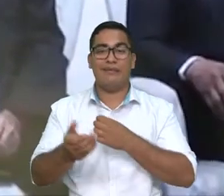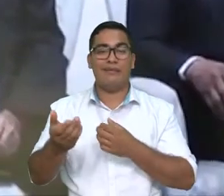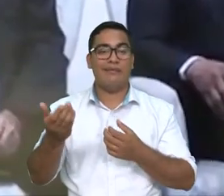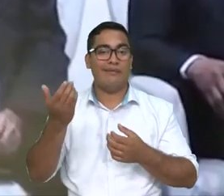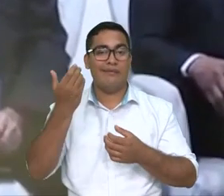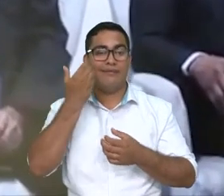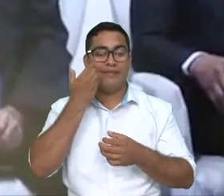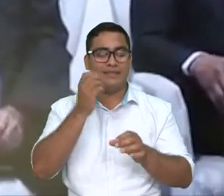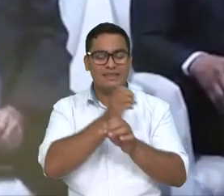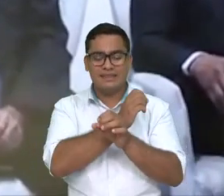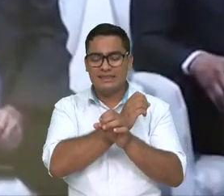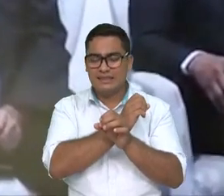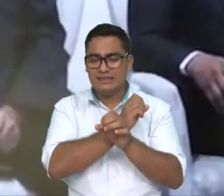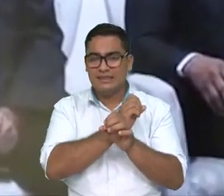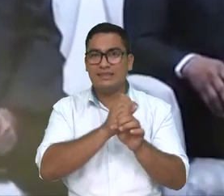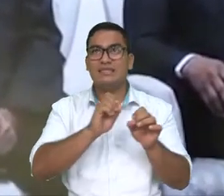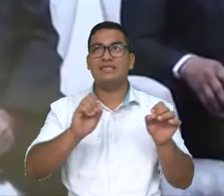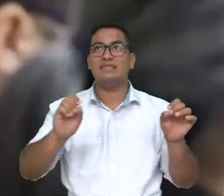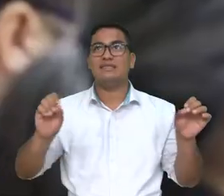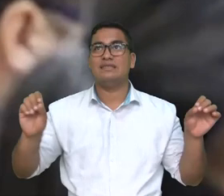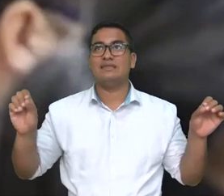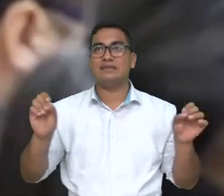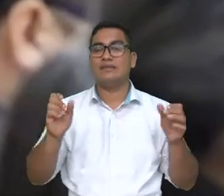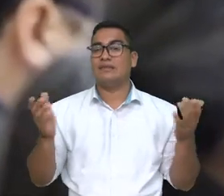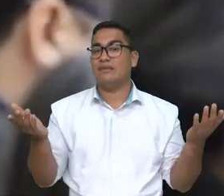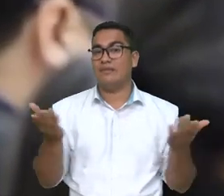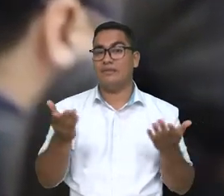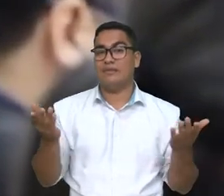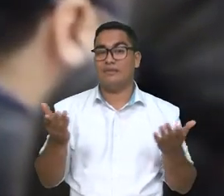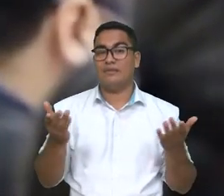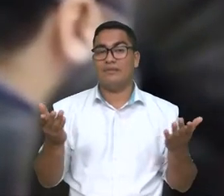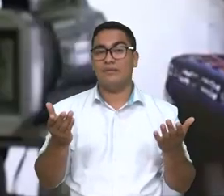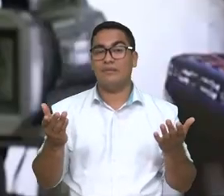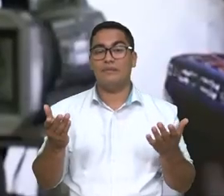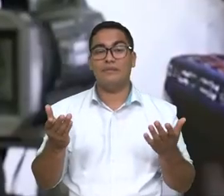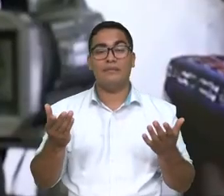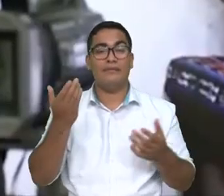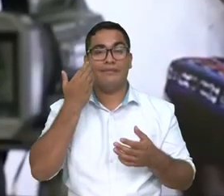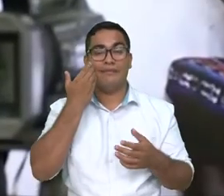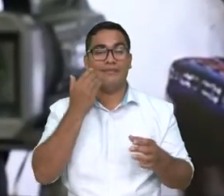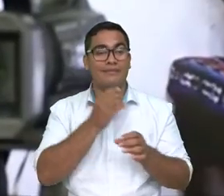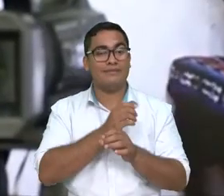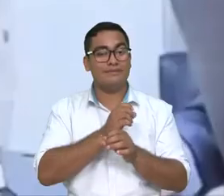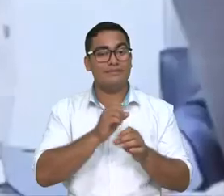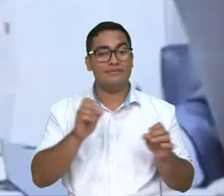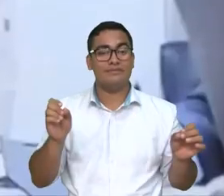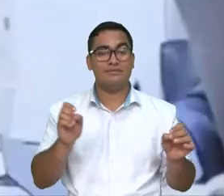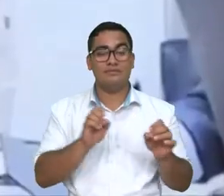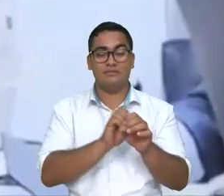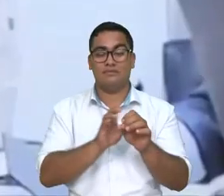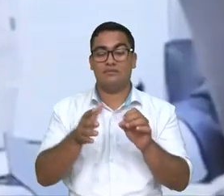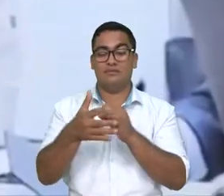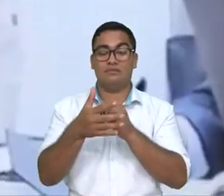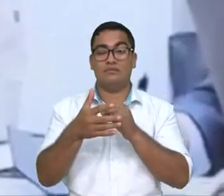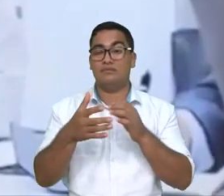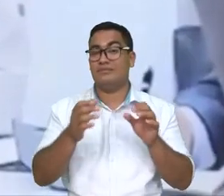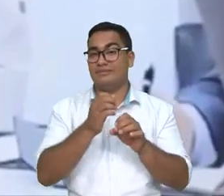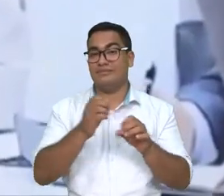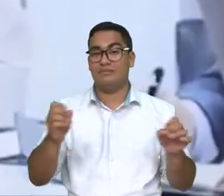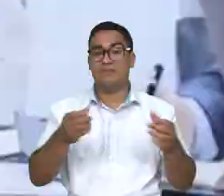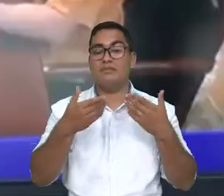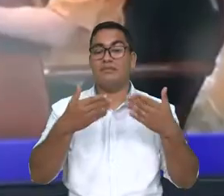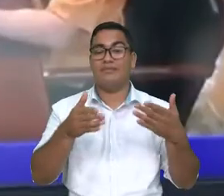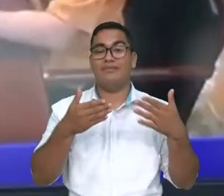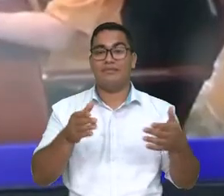continúan siendo los únicos países de la región sin casos de coronavirus, siendo Panamá y Costa